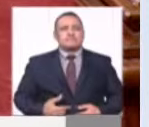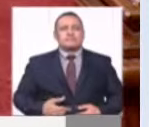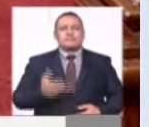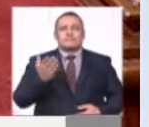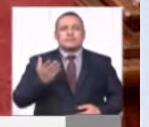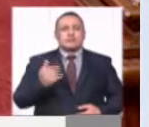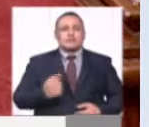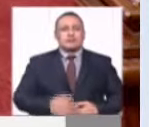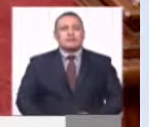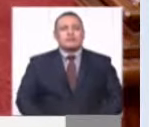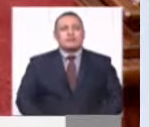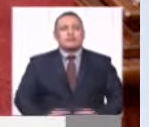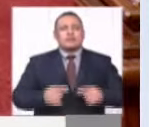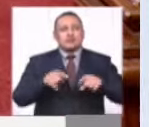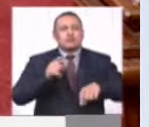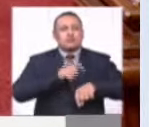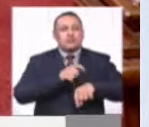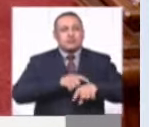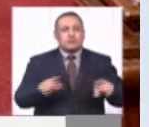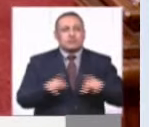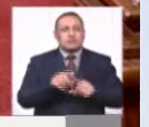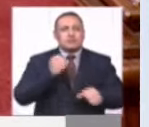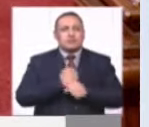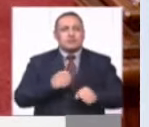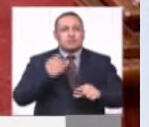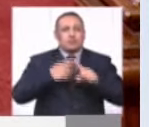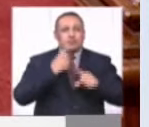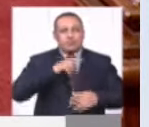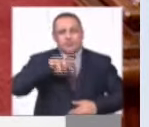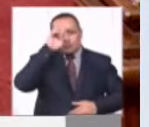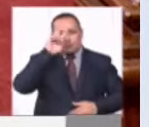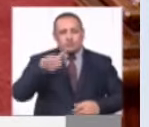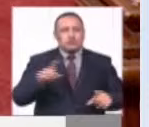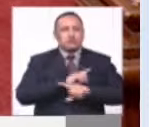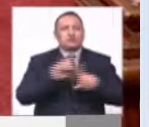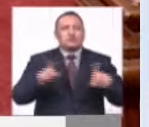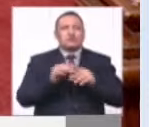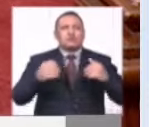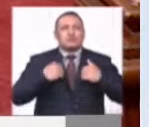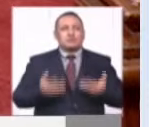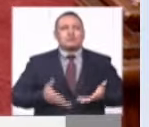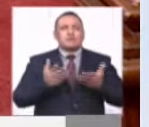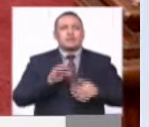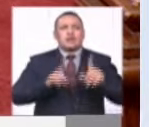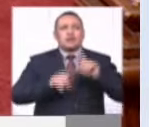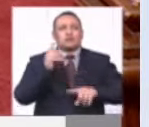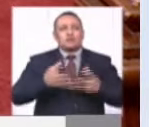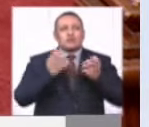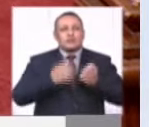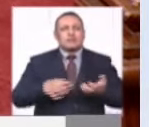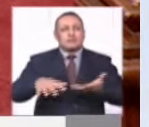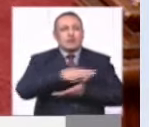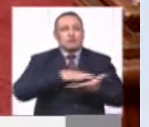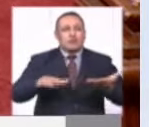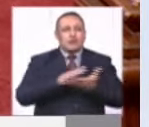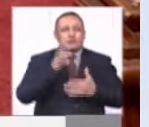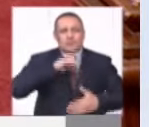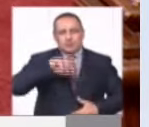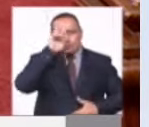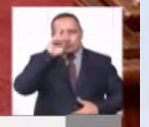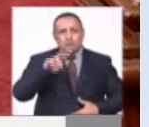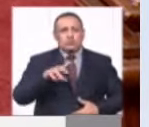Señor, este es un momento para trabajar por el Perú. No vamos a ceder ante quienes pretenden desestabilizar nuestro